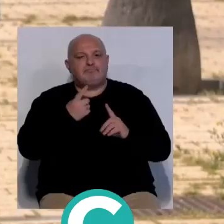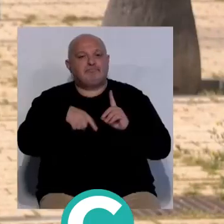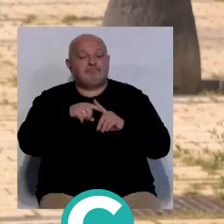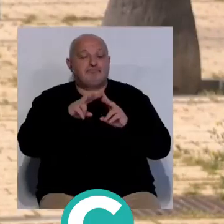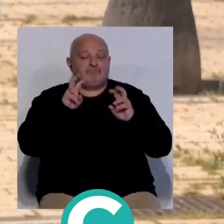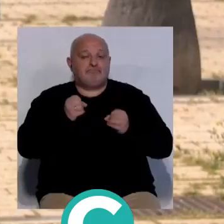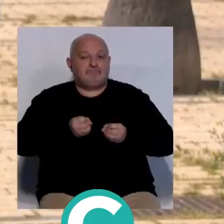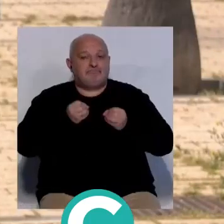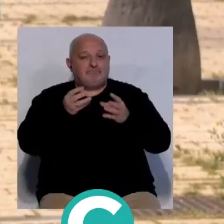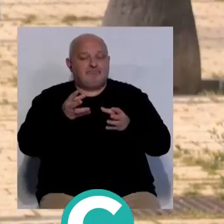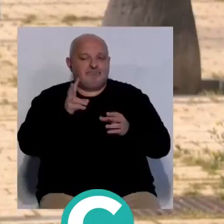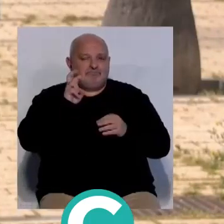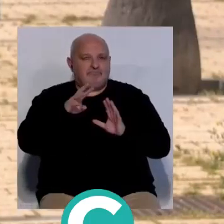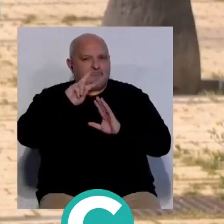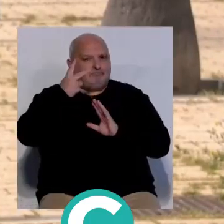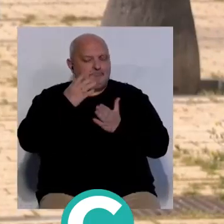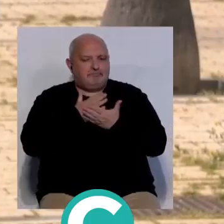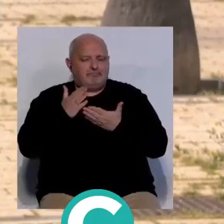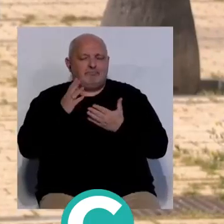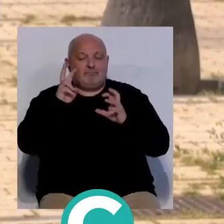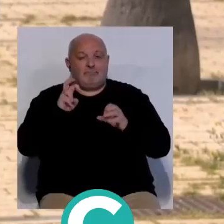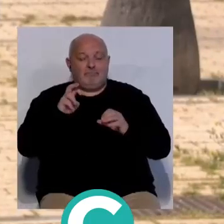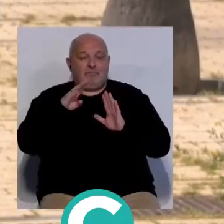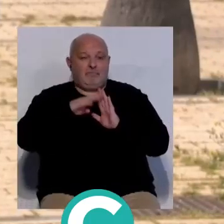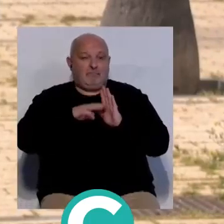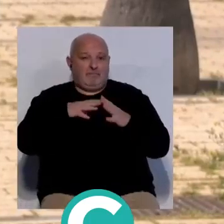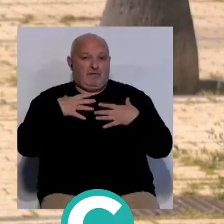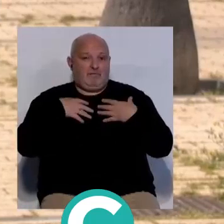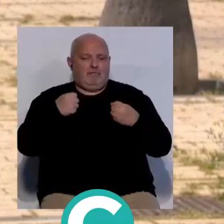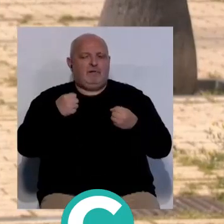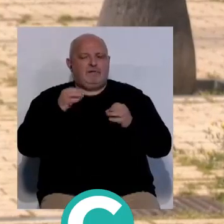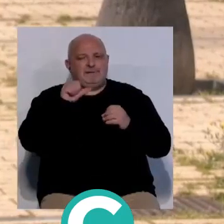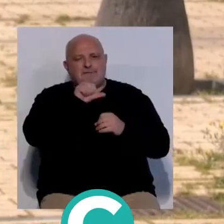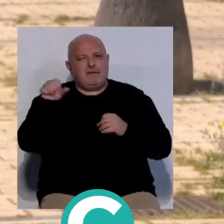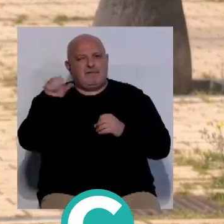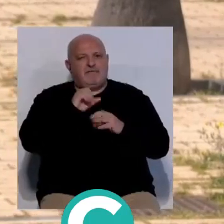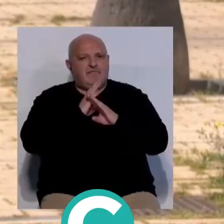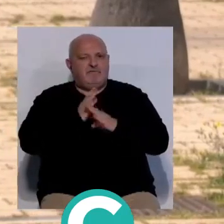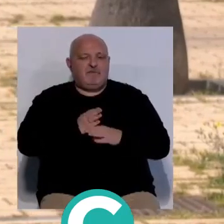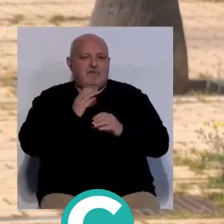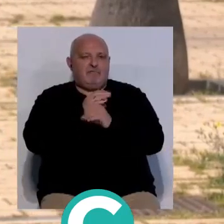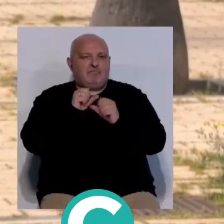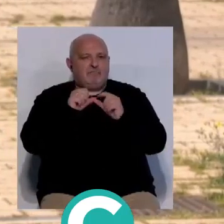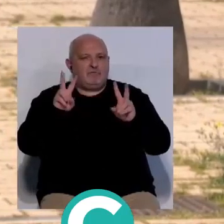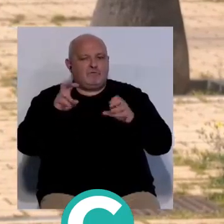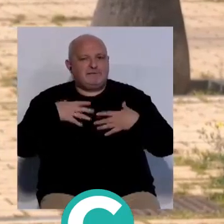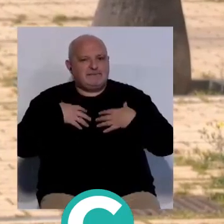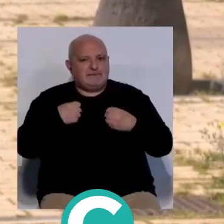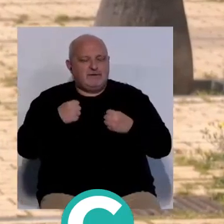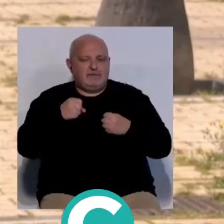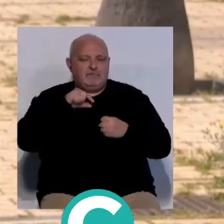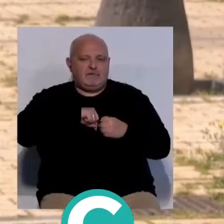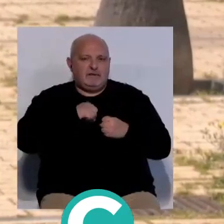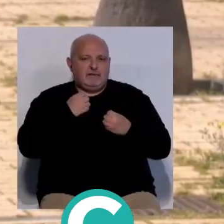De nuevo con todos ustedes y este espacio informativo que dedicamos cada semana en Onda Cádiz a hablar sobre salud y